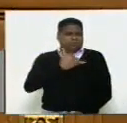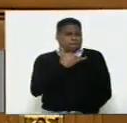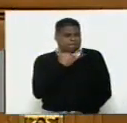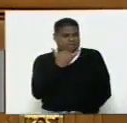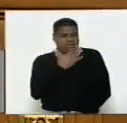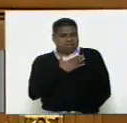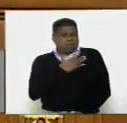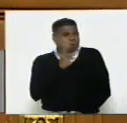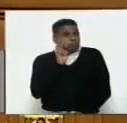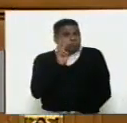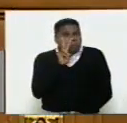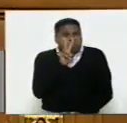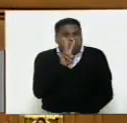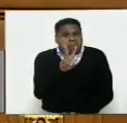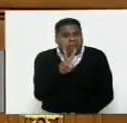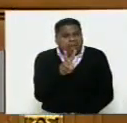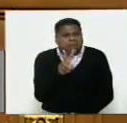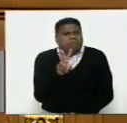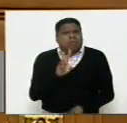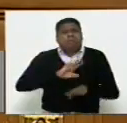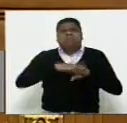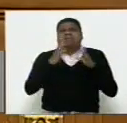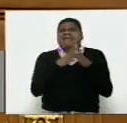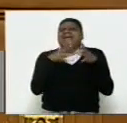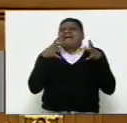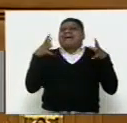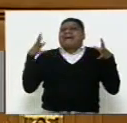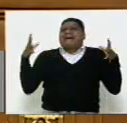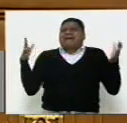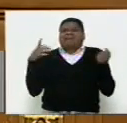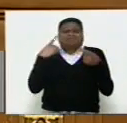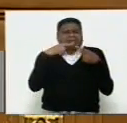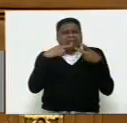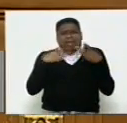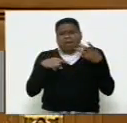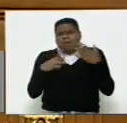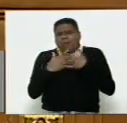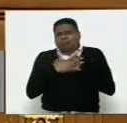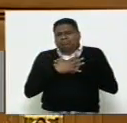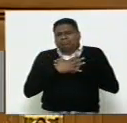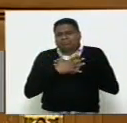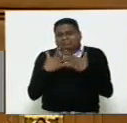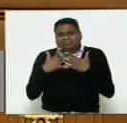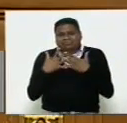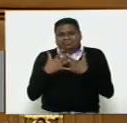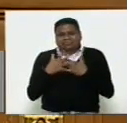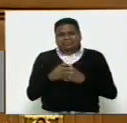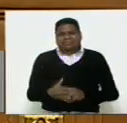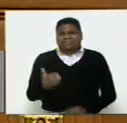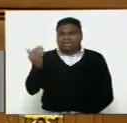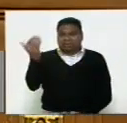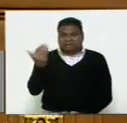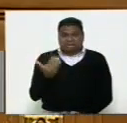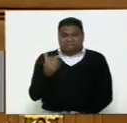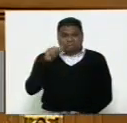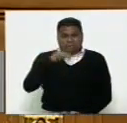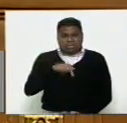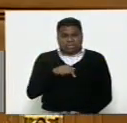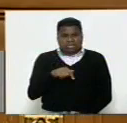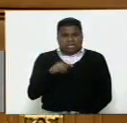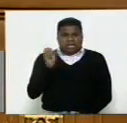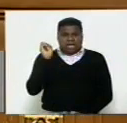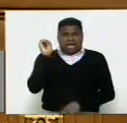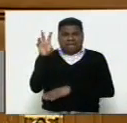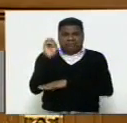mismos no vemos la grandeza, pero el que se haya traído a la